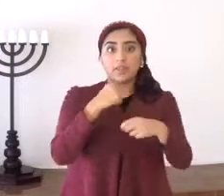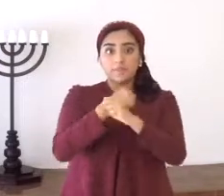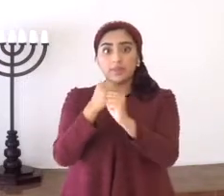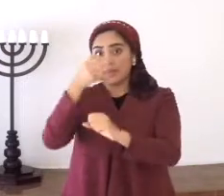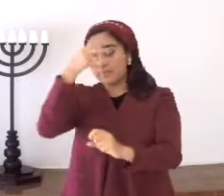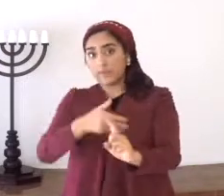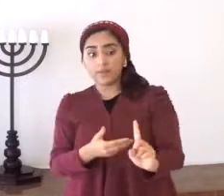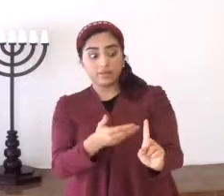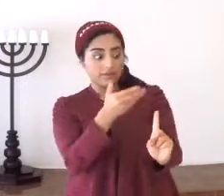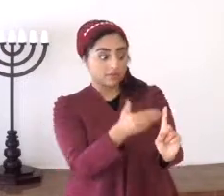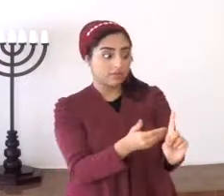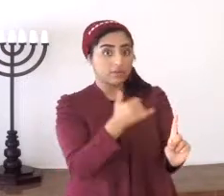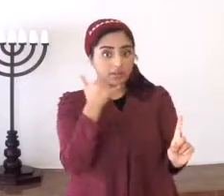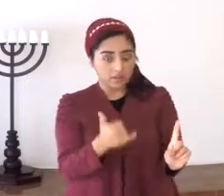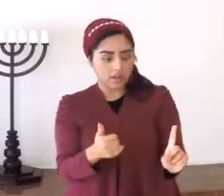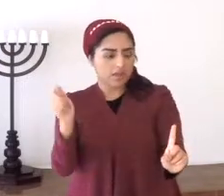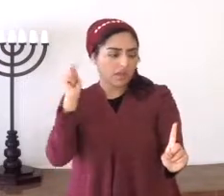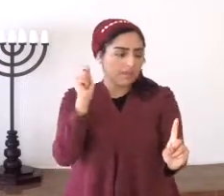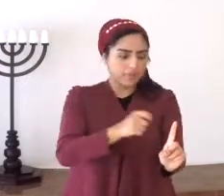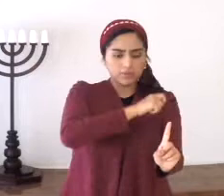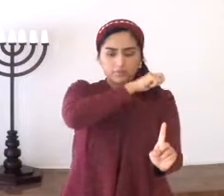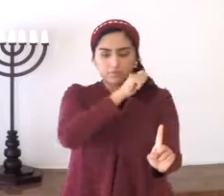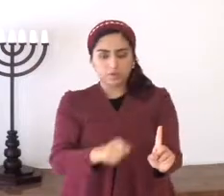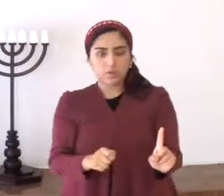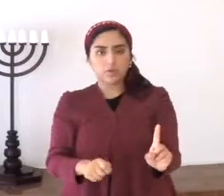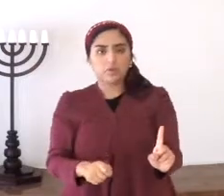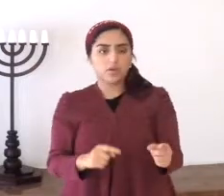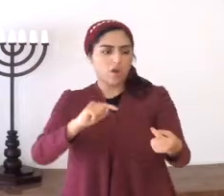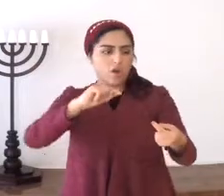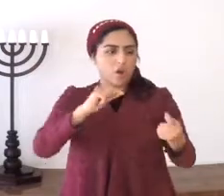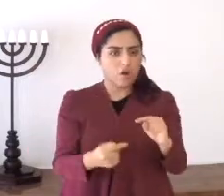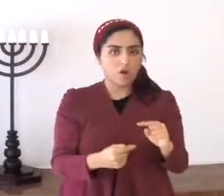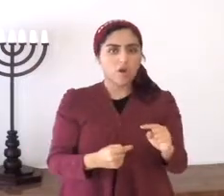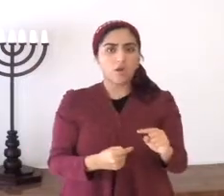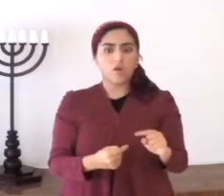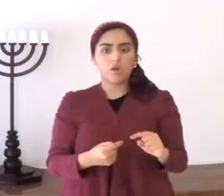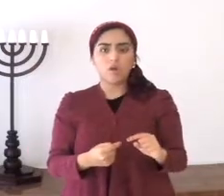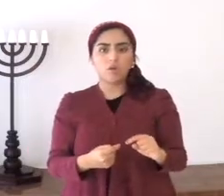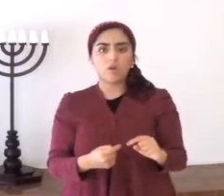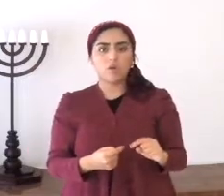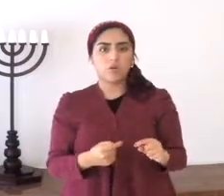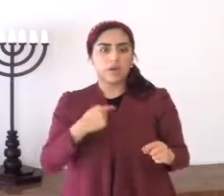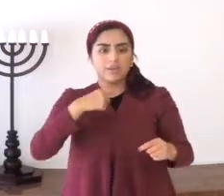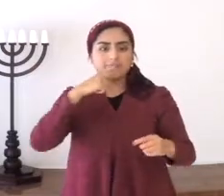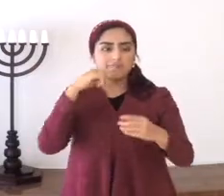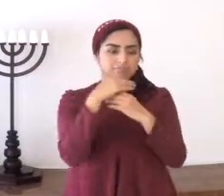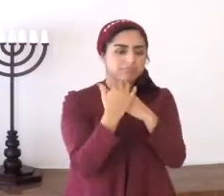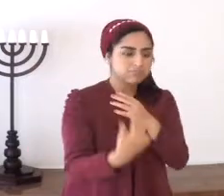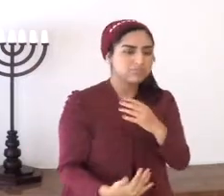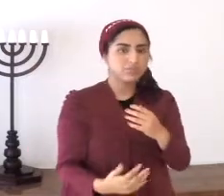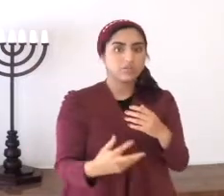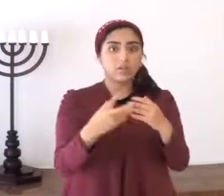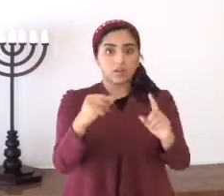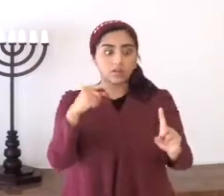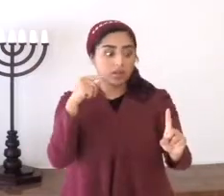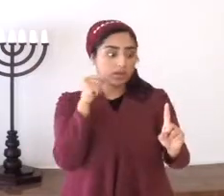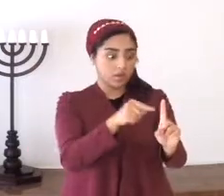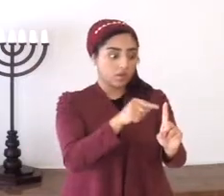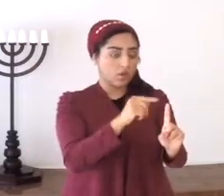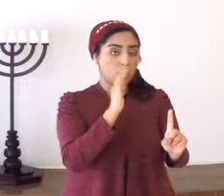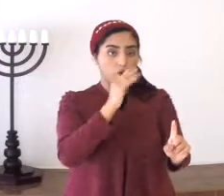yo no creo en un Elohim, vuelvo al mismo ejemplo, que haya creado un ser humano, ahora péguenle,